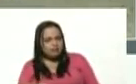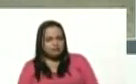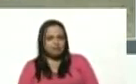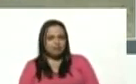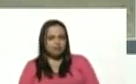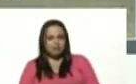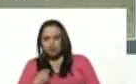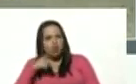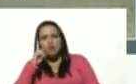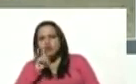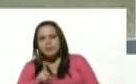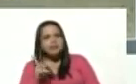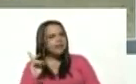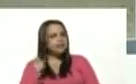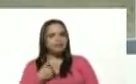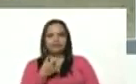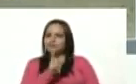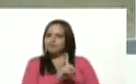No.